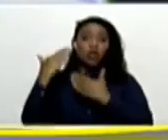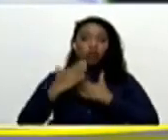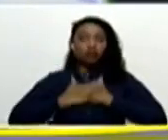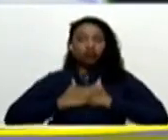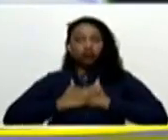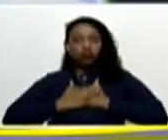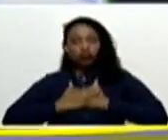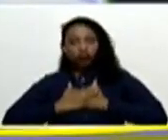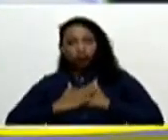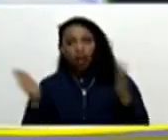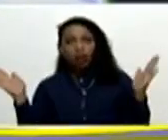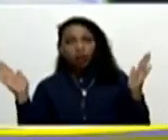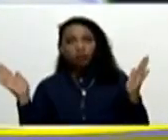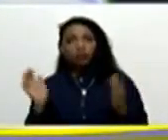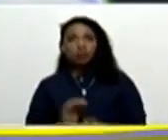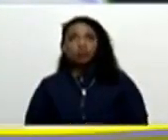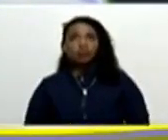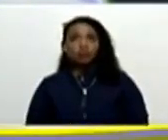solidaridad